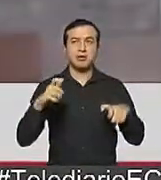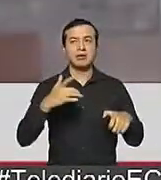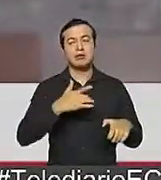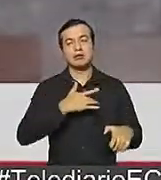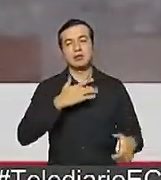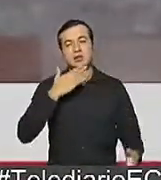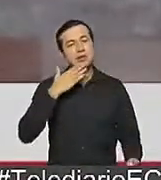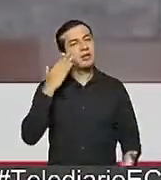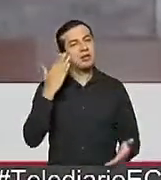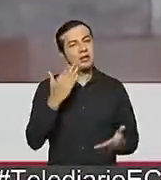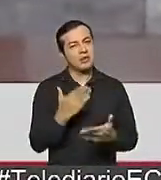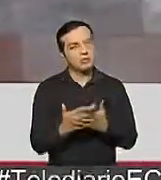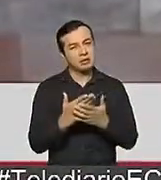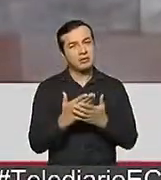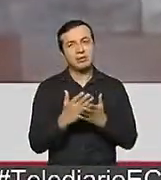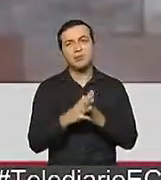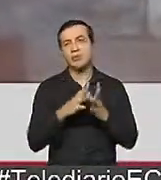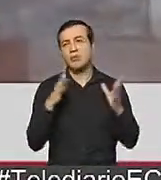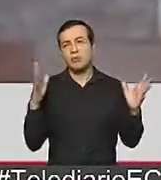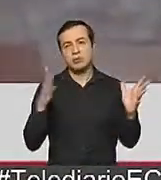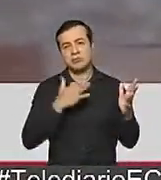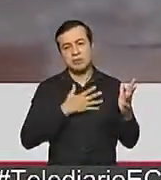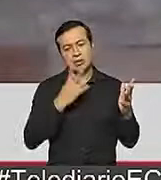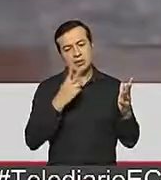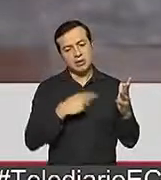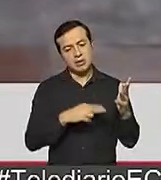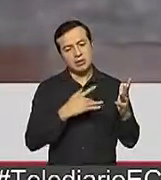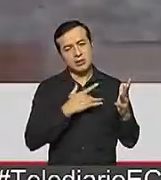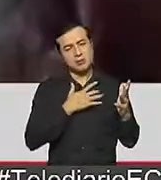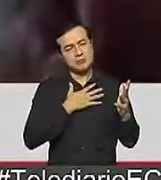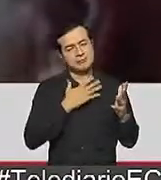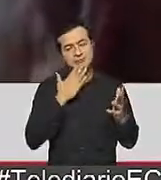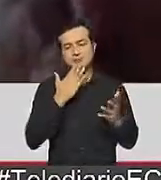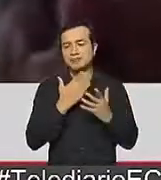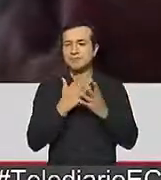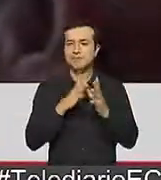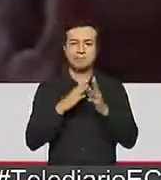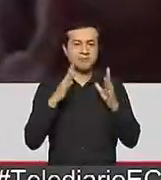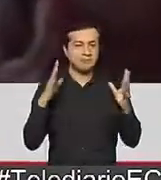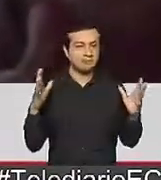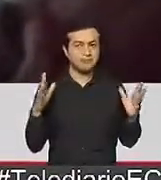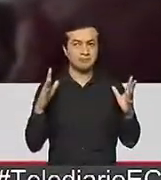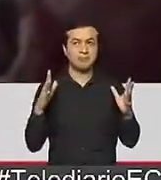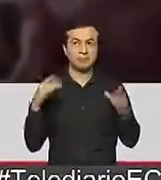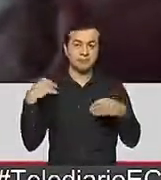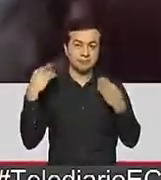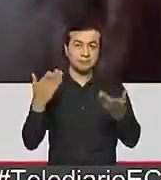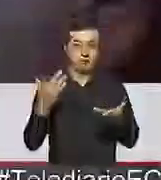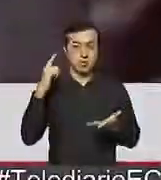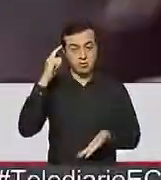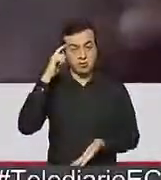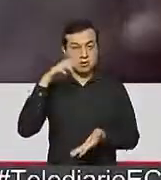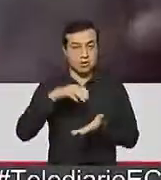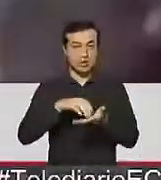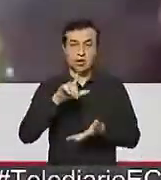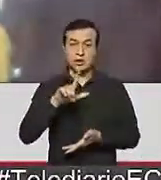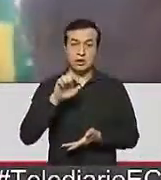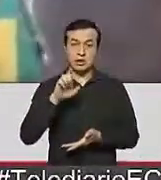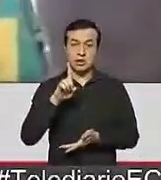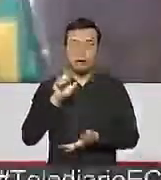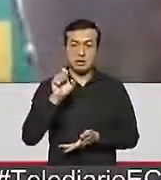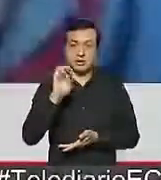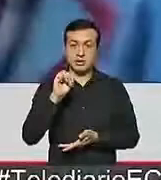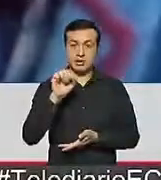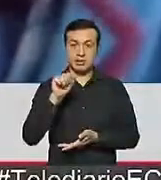agradezco lo que han hecho por mi hijo niña. Muchas gracias. En el marco de estas entregas, el gobernador Ledesma reiteró